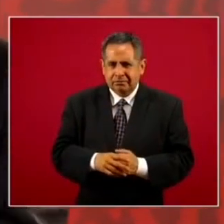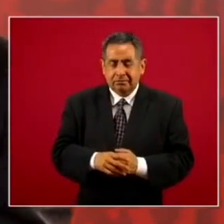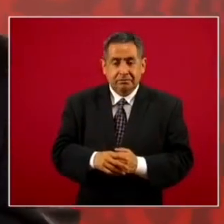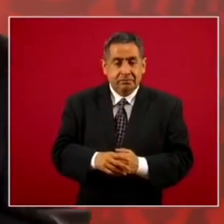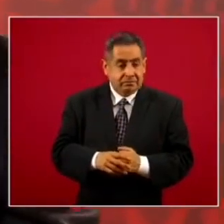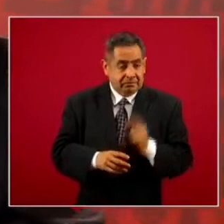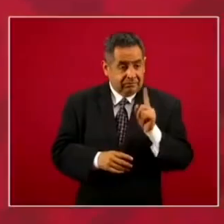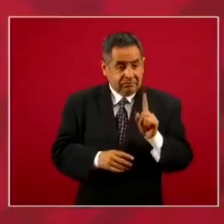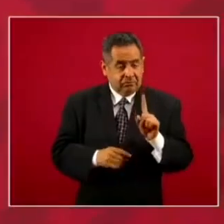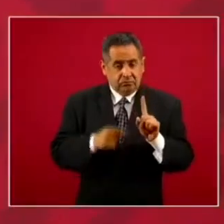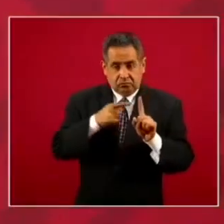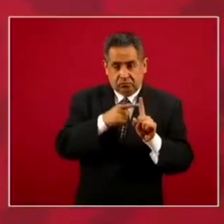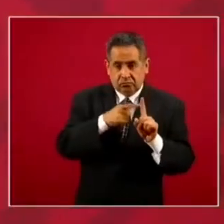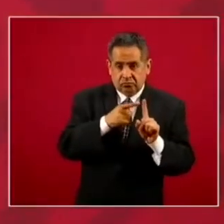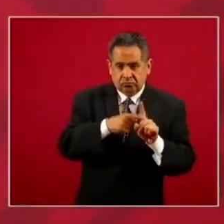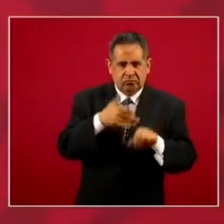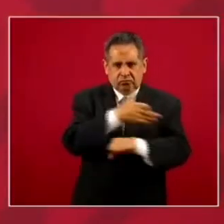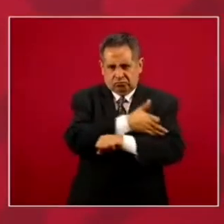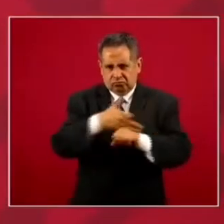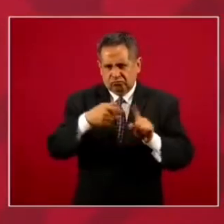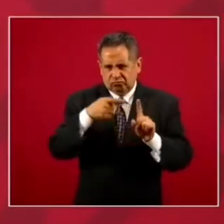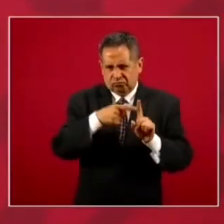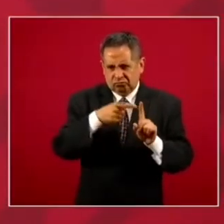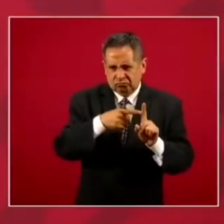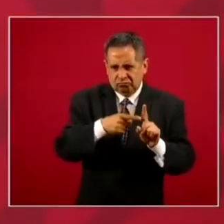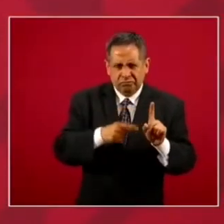De uno, de una familia que